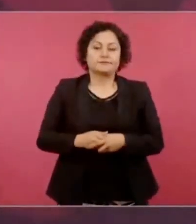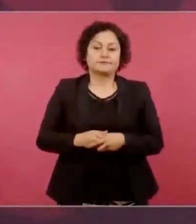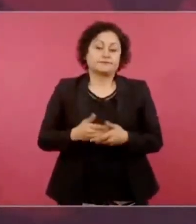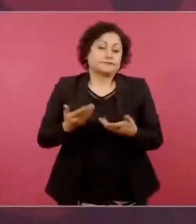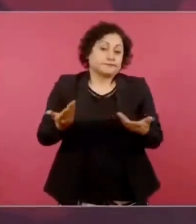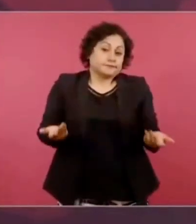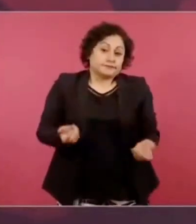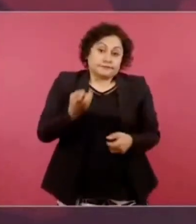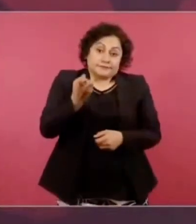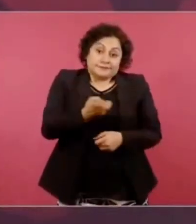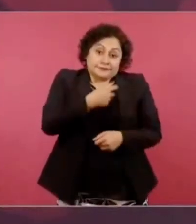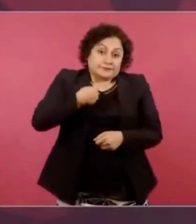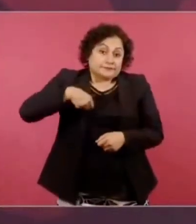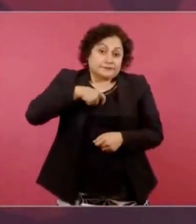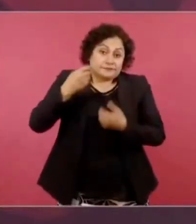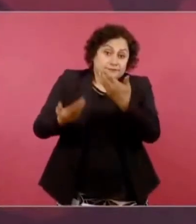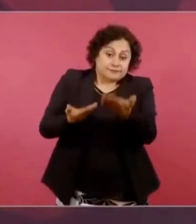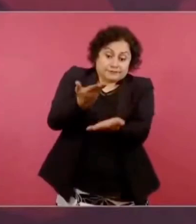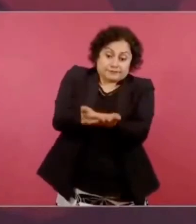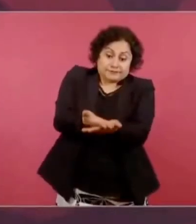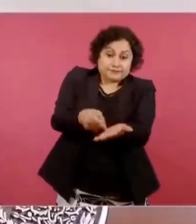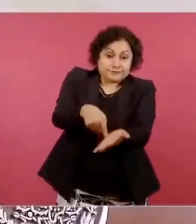se trata.